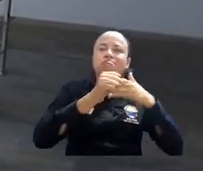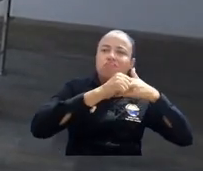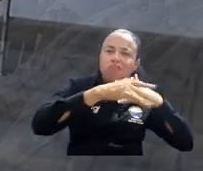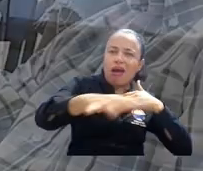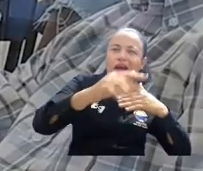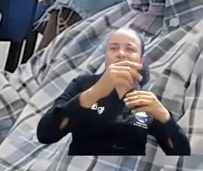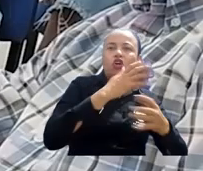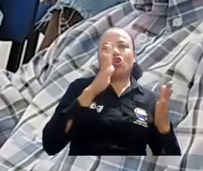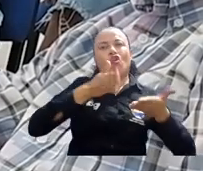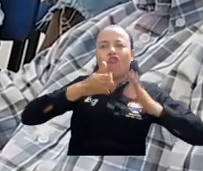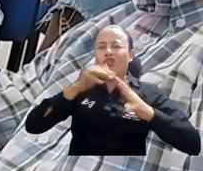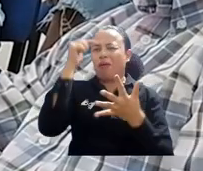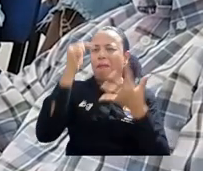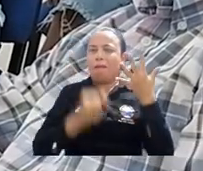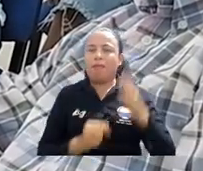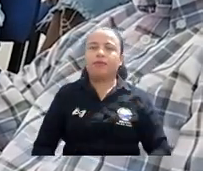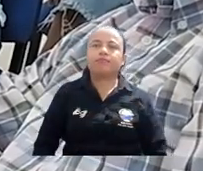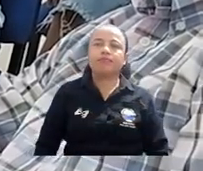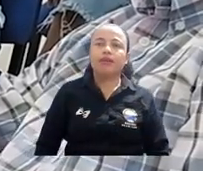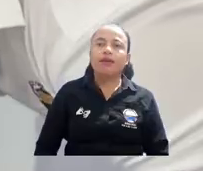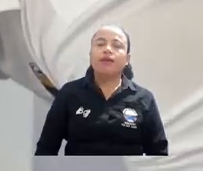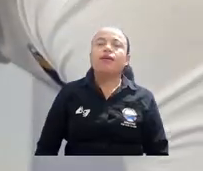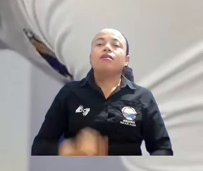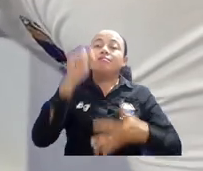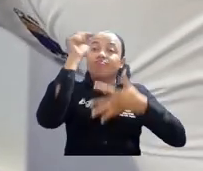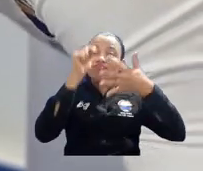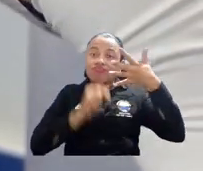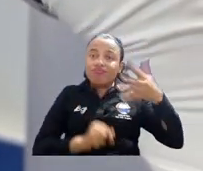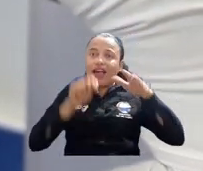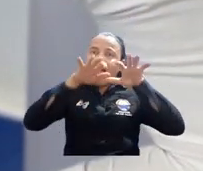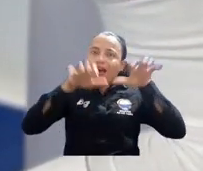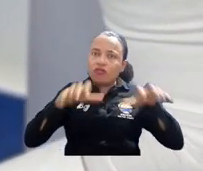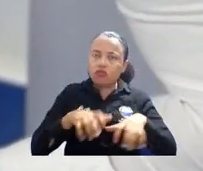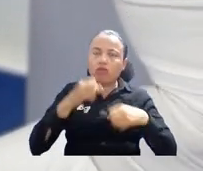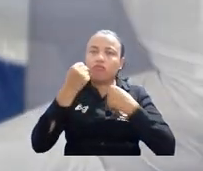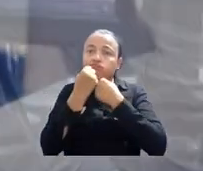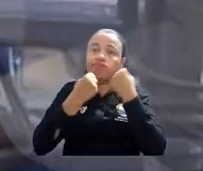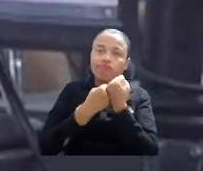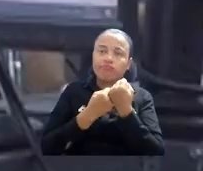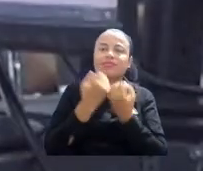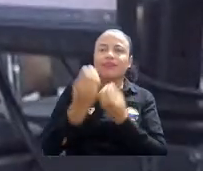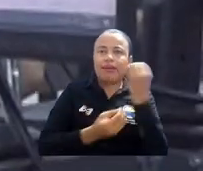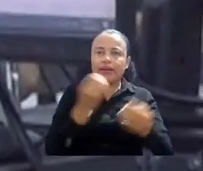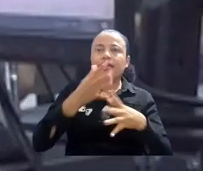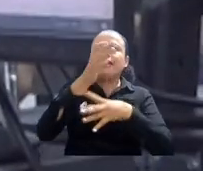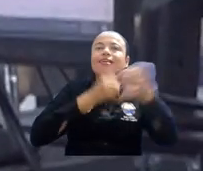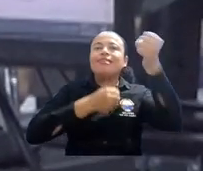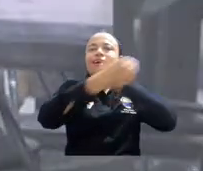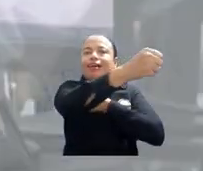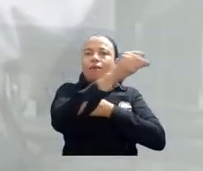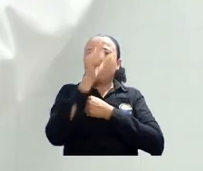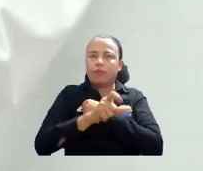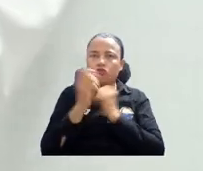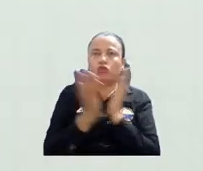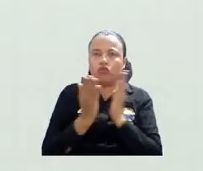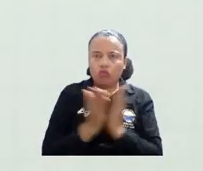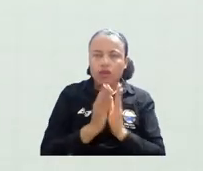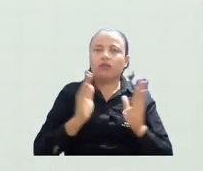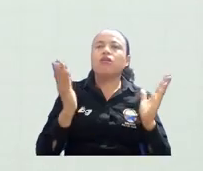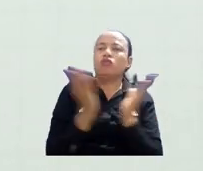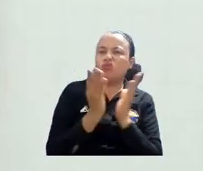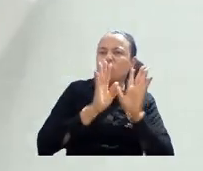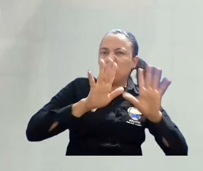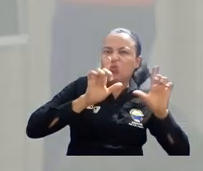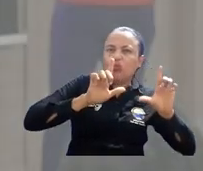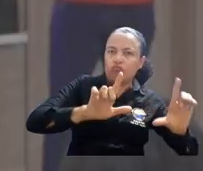al mundo submarino. Bajo 11 líneas de acción está enmarcado el convenio, que va desde el intercambio de estudiantes de pregrado y posgrado,